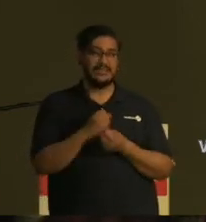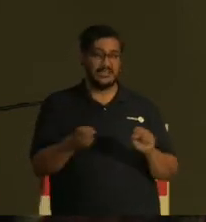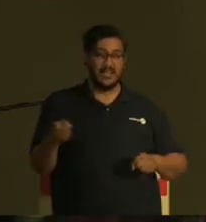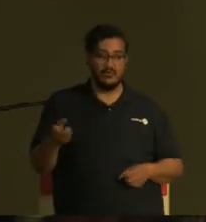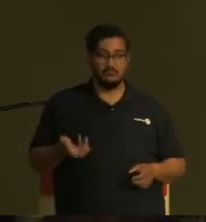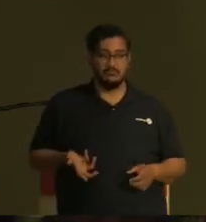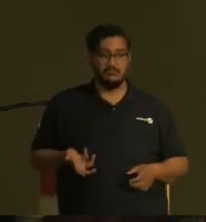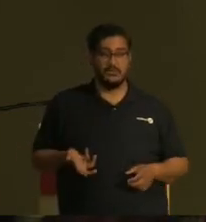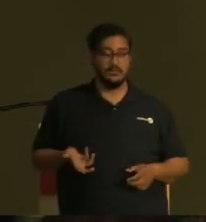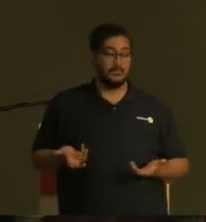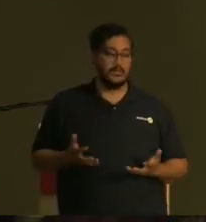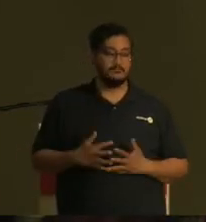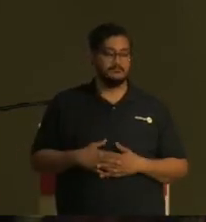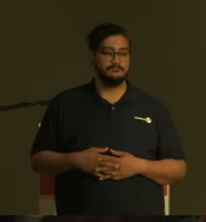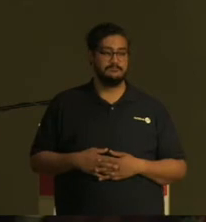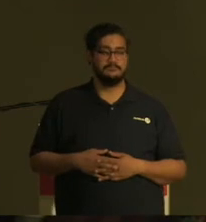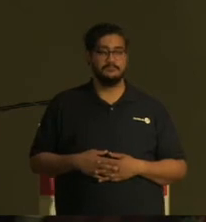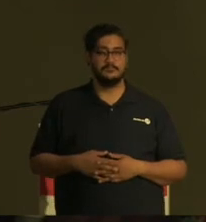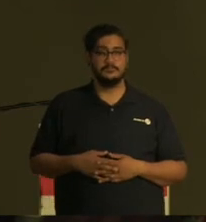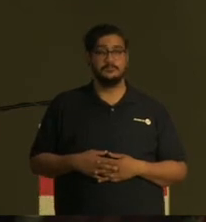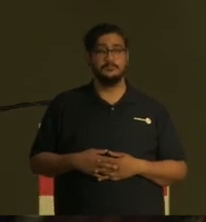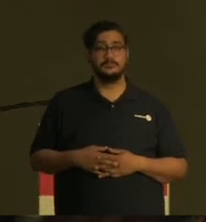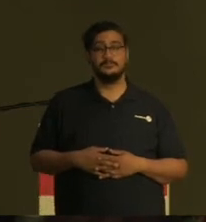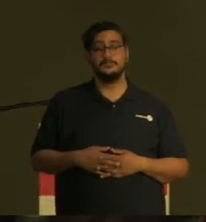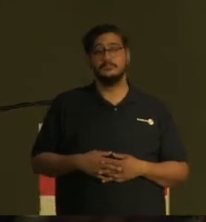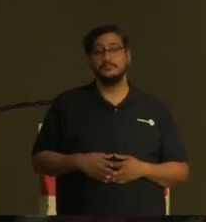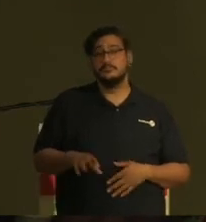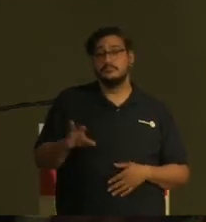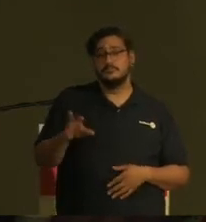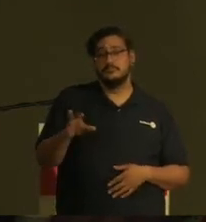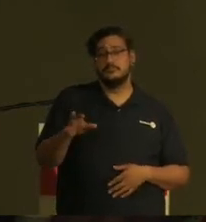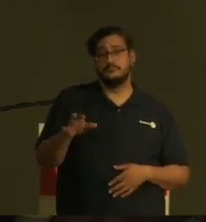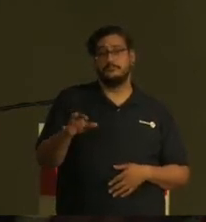Sarkozy. Fue en la época de Sarkozy. Porque Sarkozy había